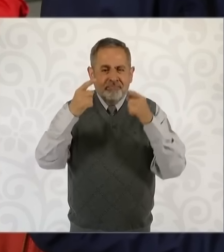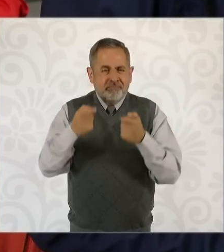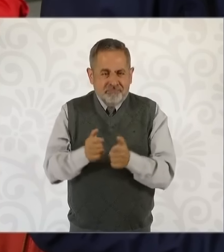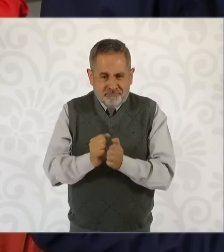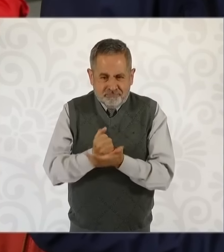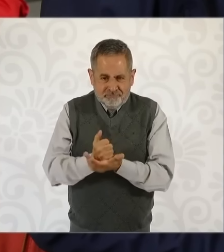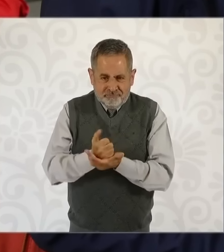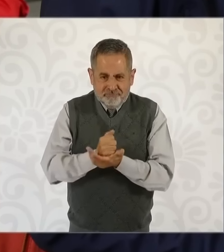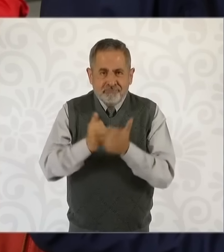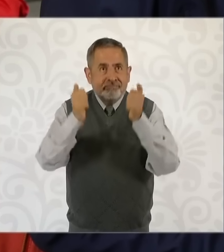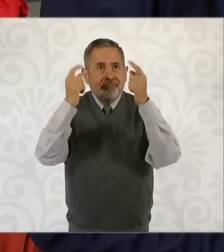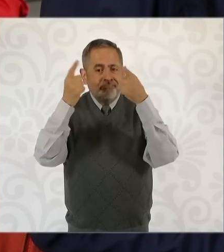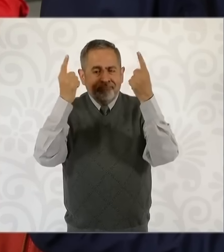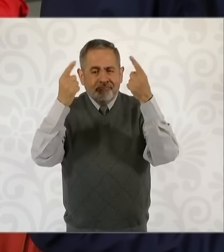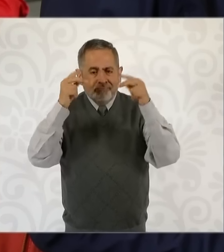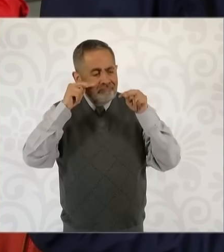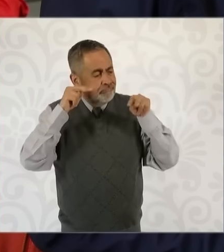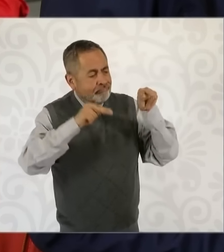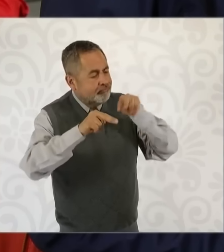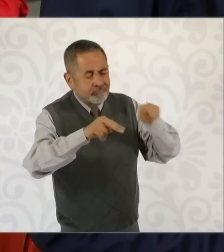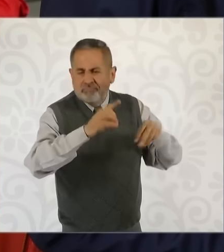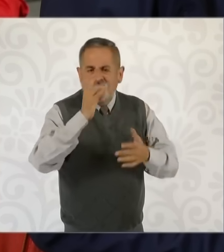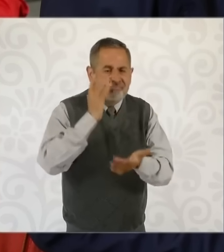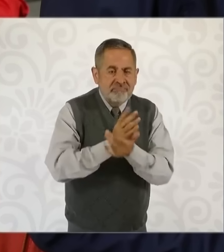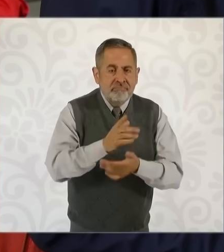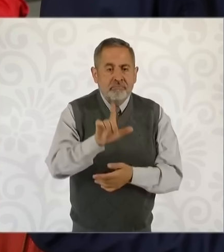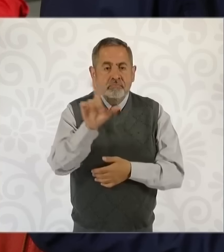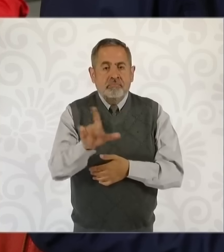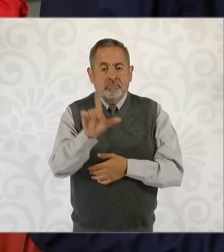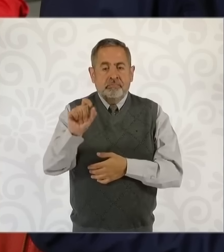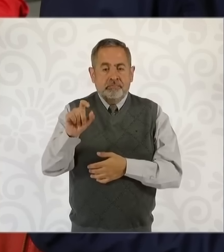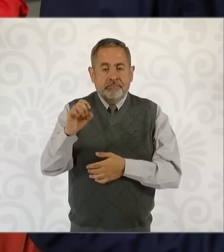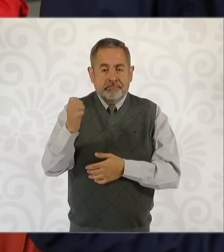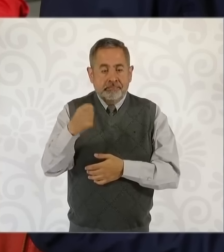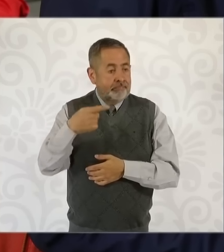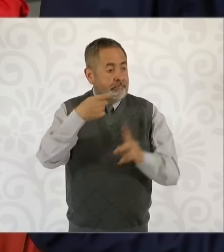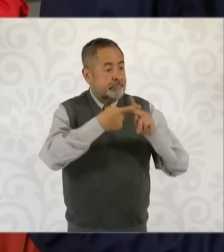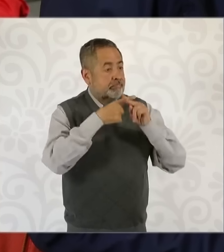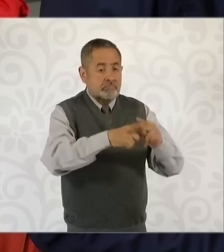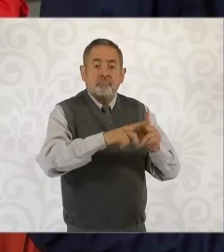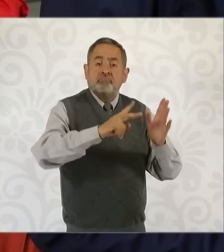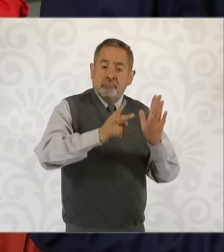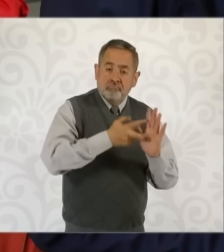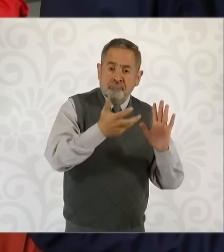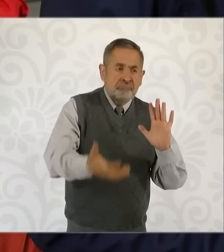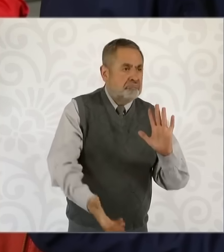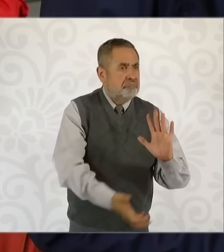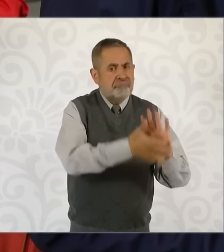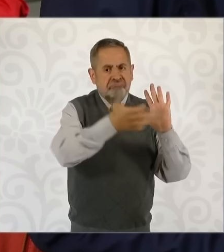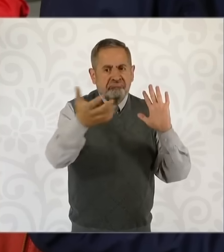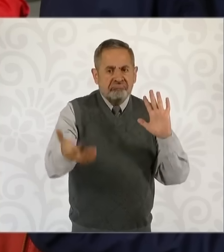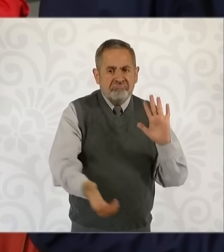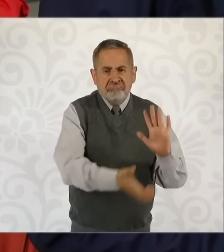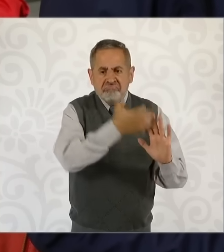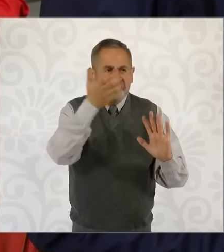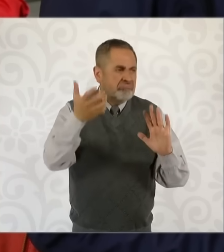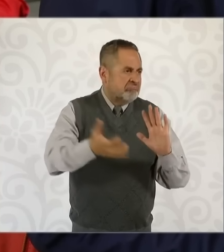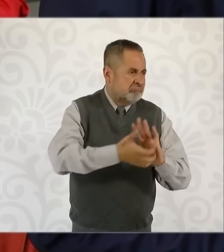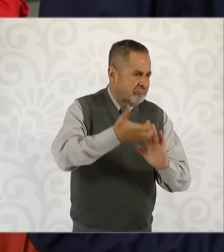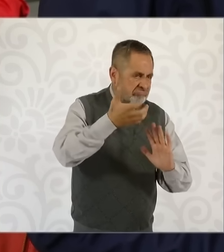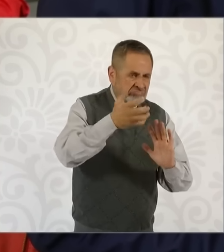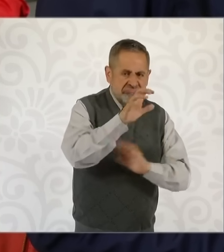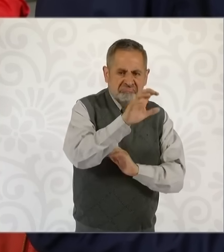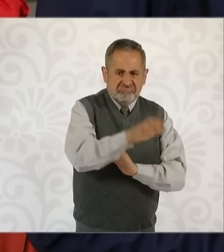sucede. Y el lunes 20 de enero, quiero comentarle que iniciaron los trabajos con maquinaria pesada,